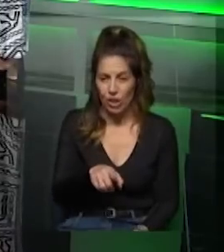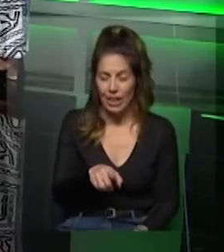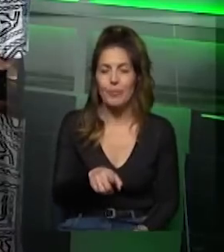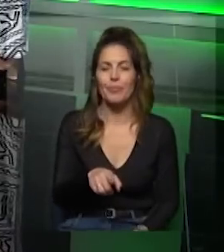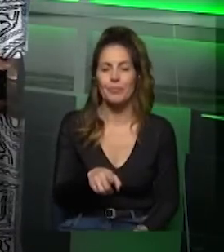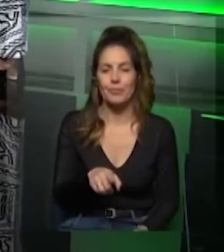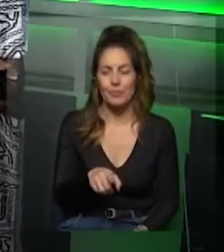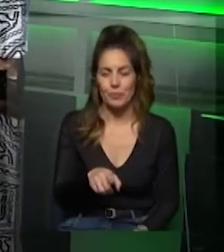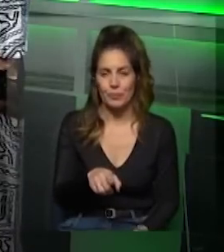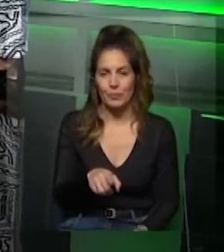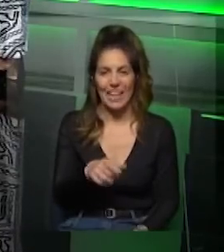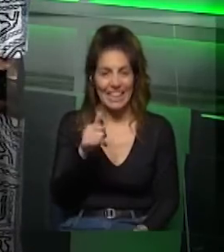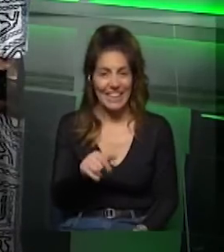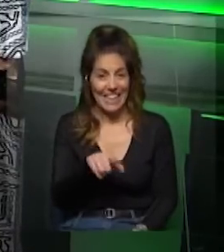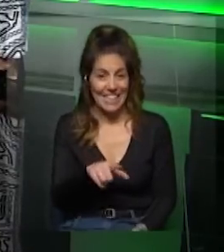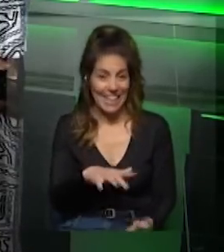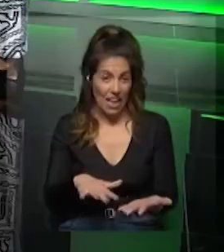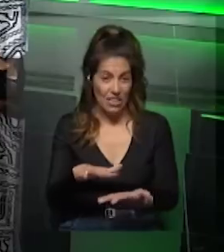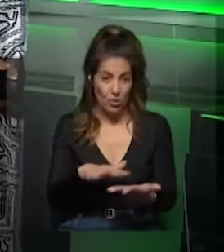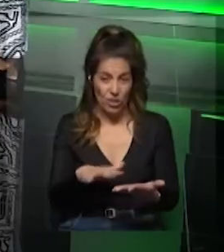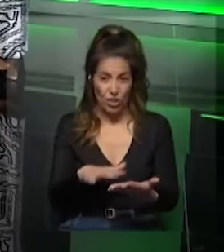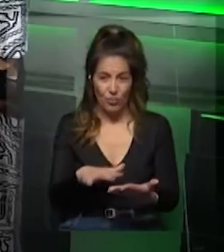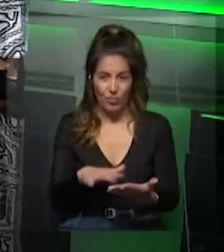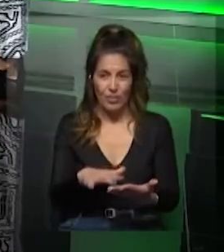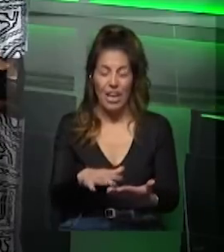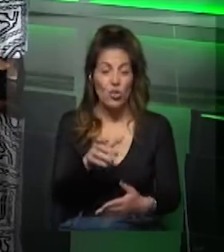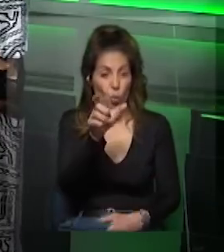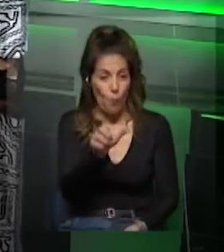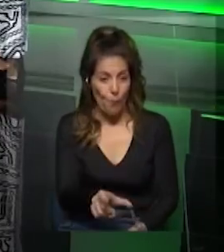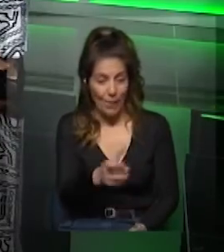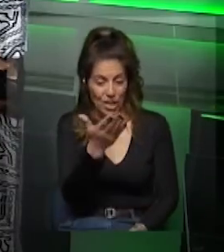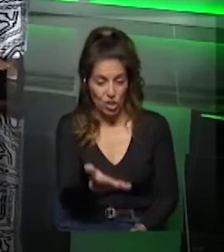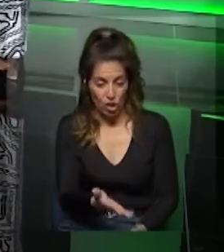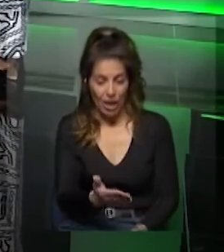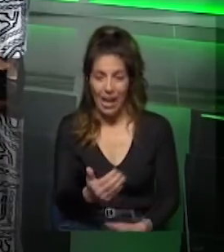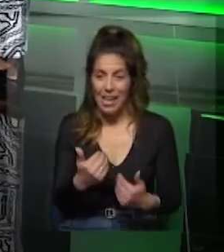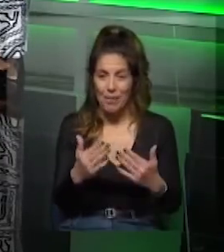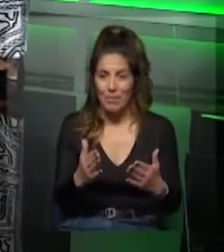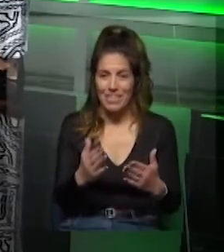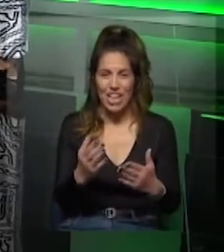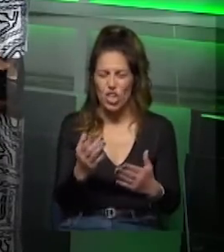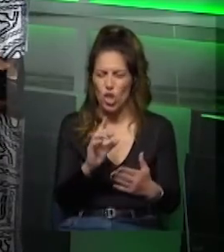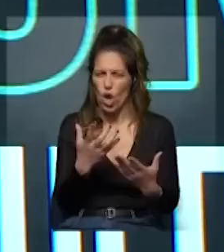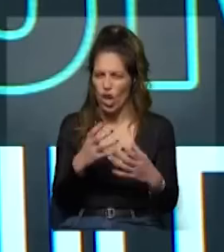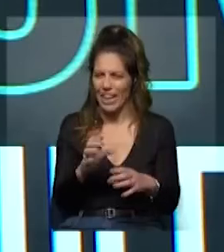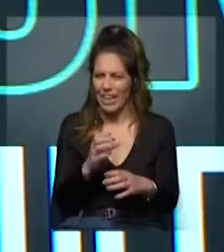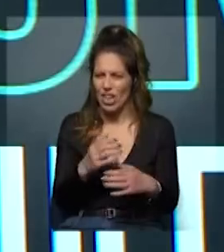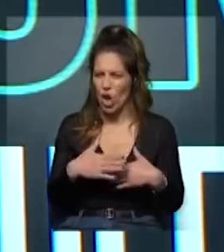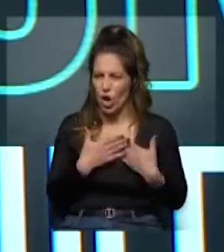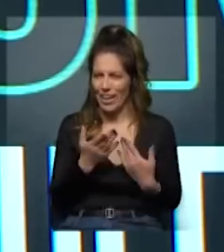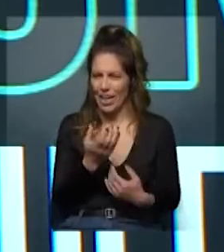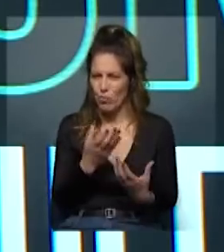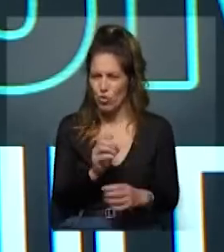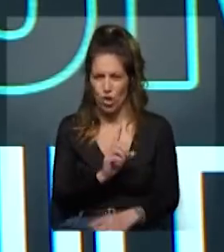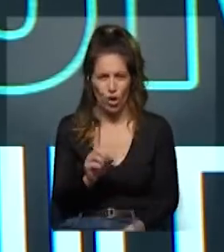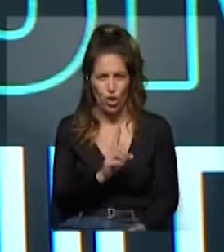espis es tiene esa condición es una es un personaje que uno empieza y ya no lo querés mucho pero bueno a medida